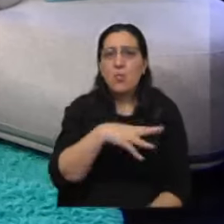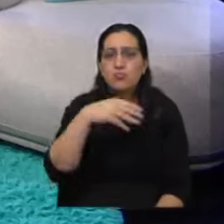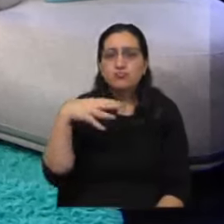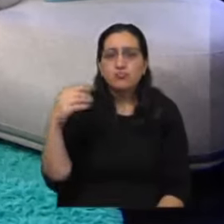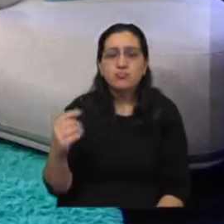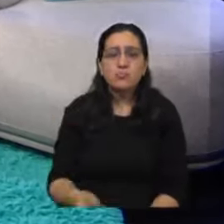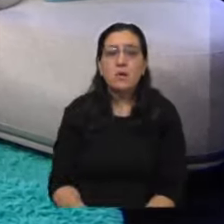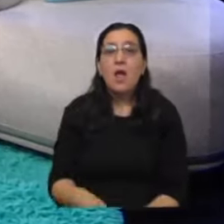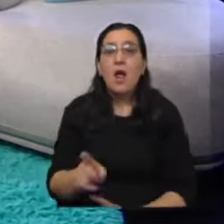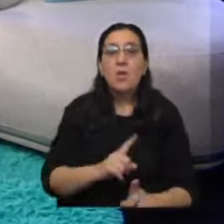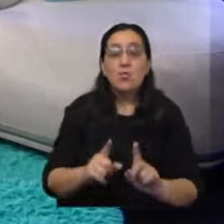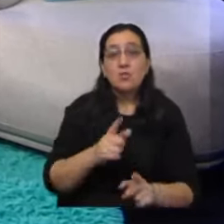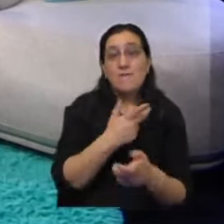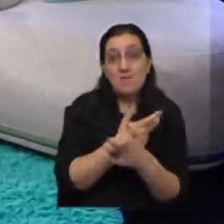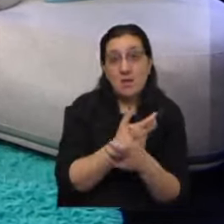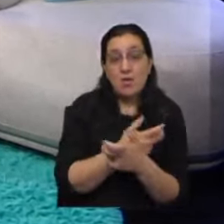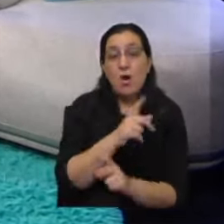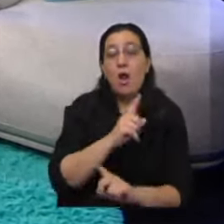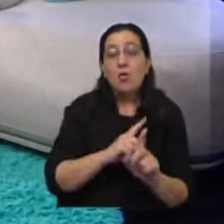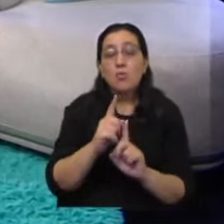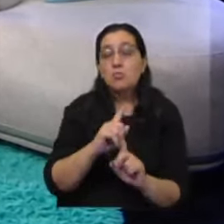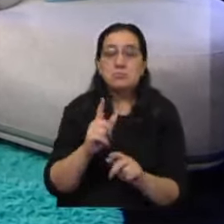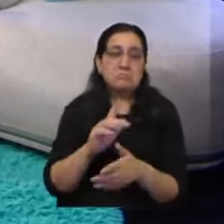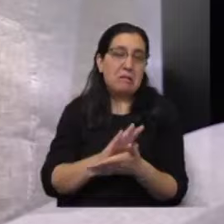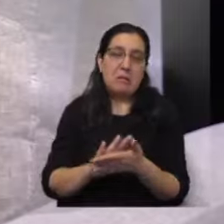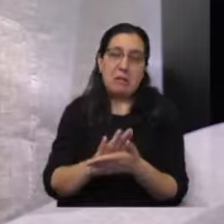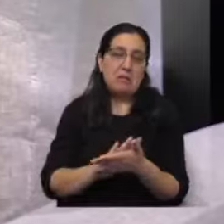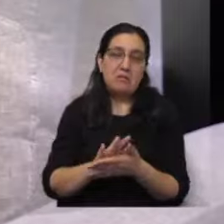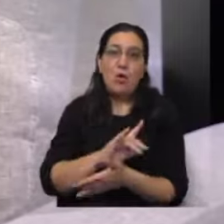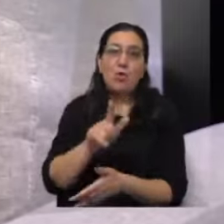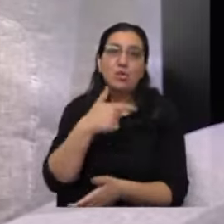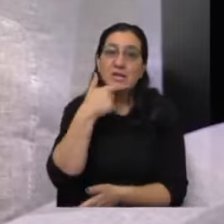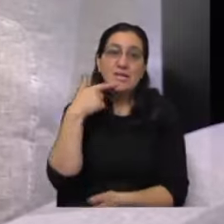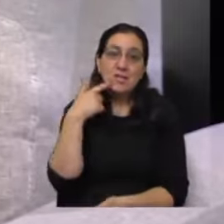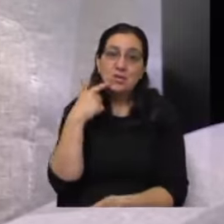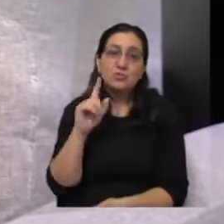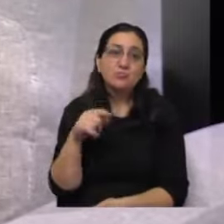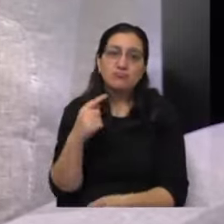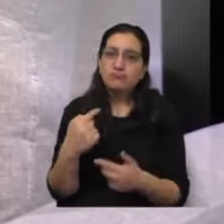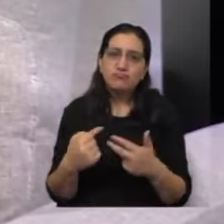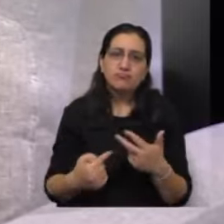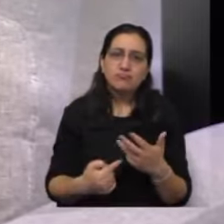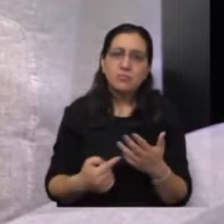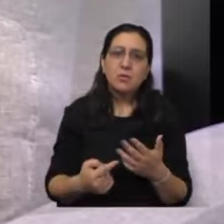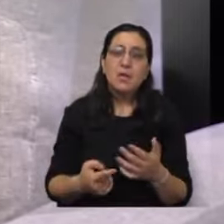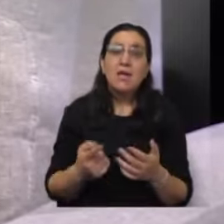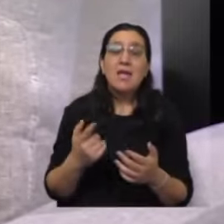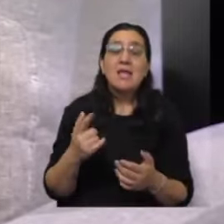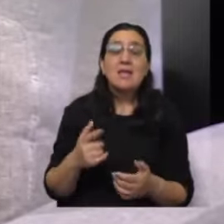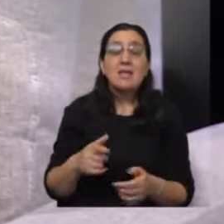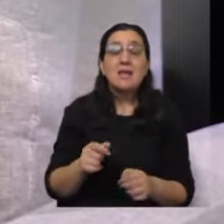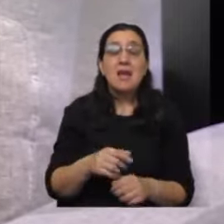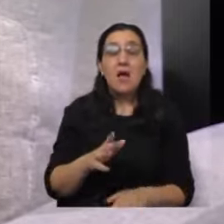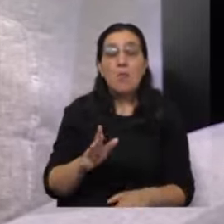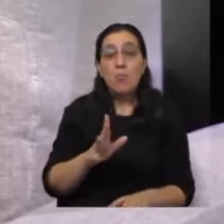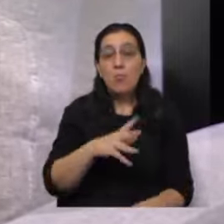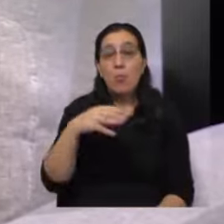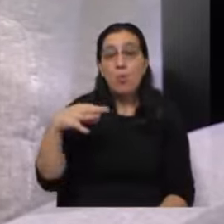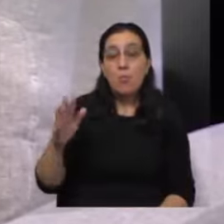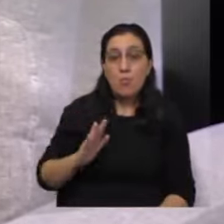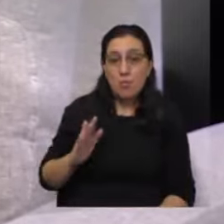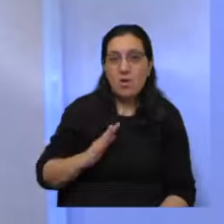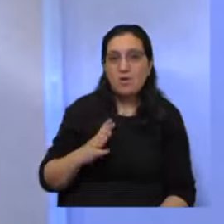les dije, algunos venenosos, algunos inofensivos, otros deliciosos. Y la pulpa pone cientos y cientos a pulpa. ¿De huevos?